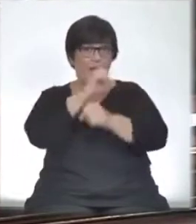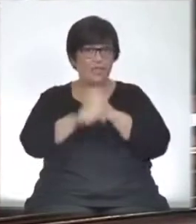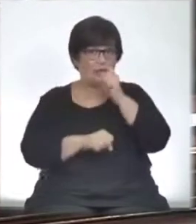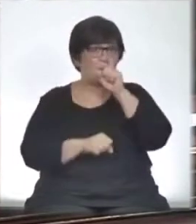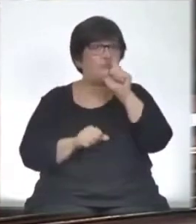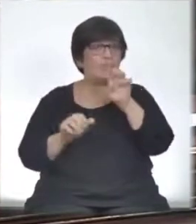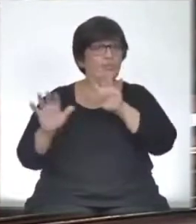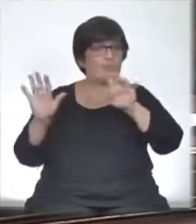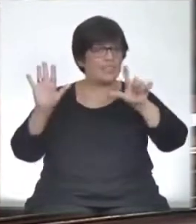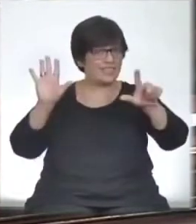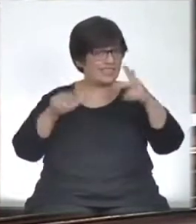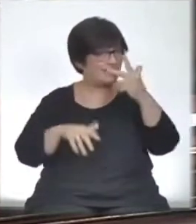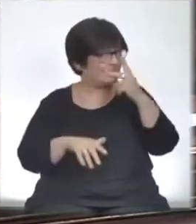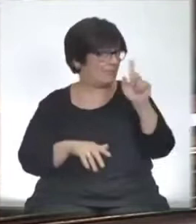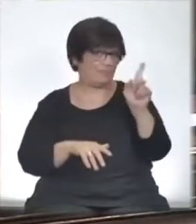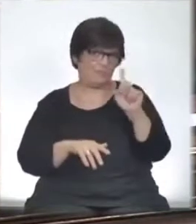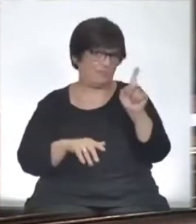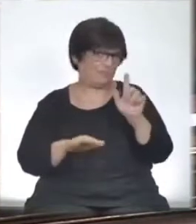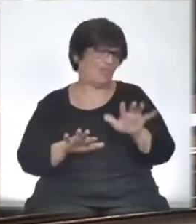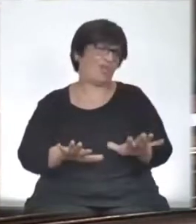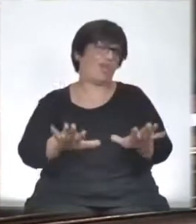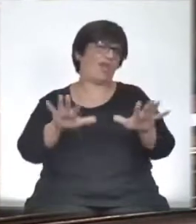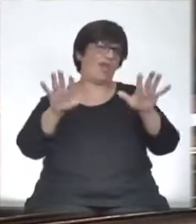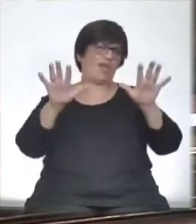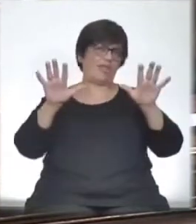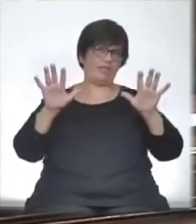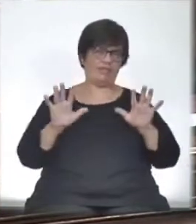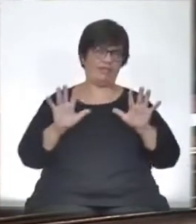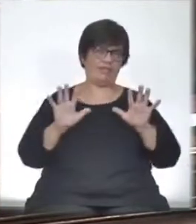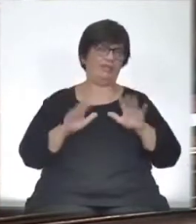1973, nació mucho antes,